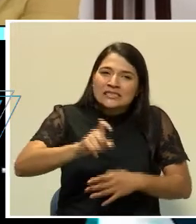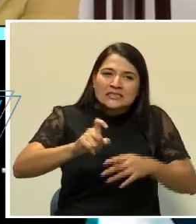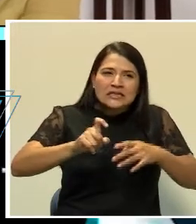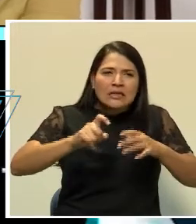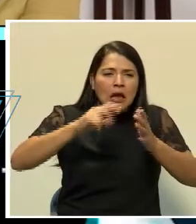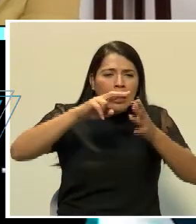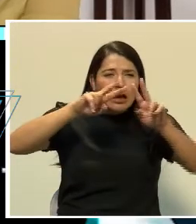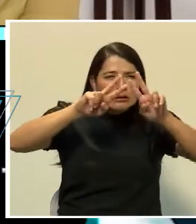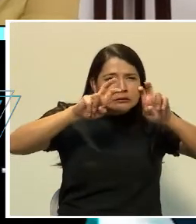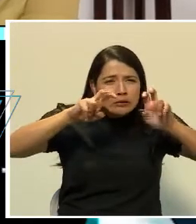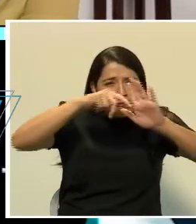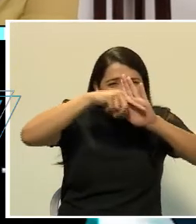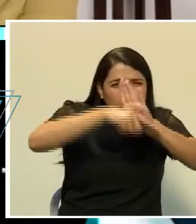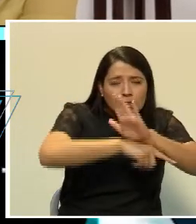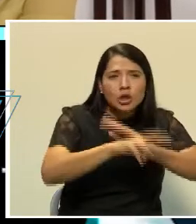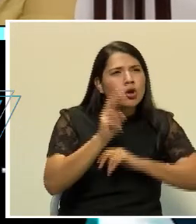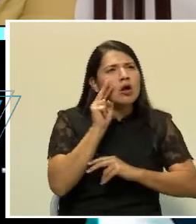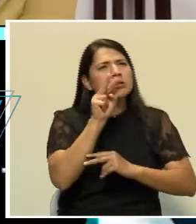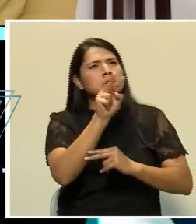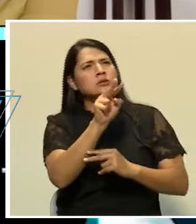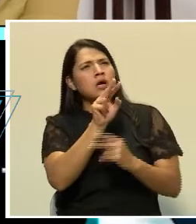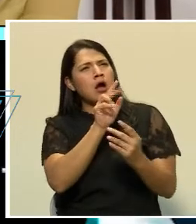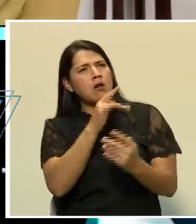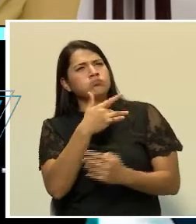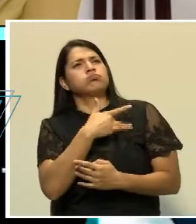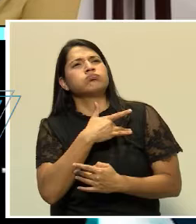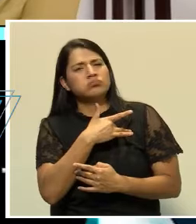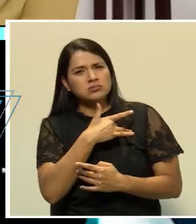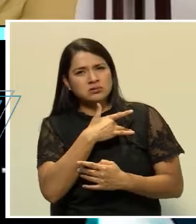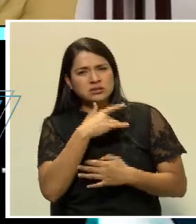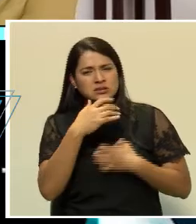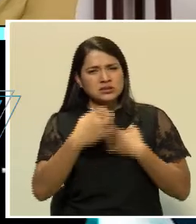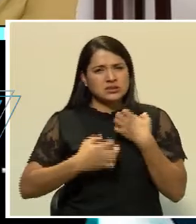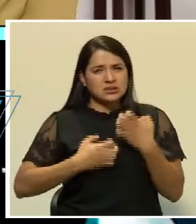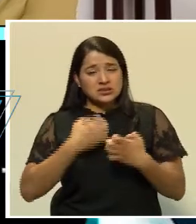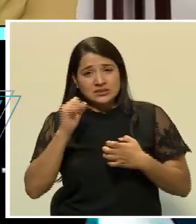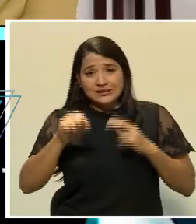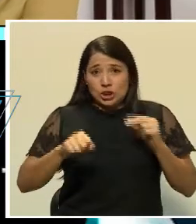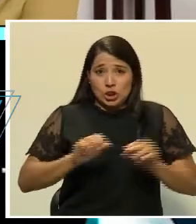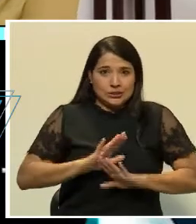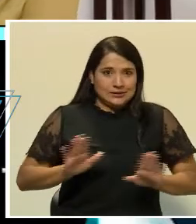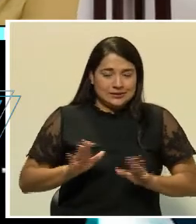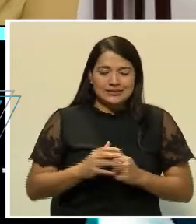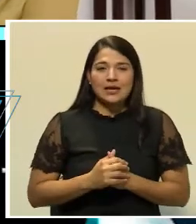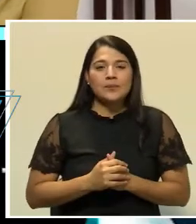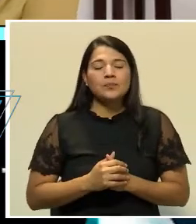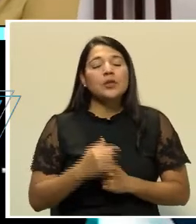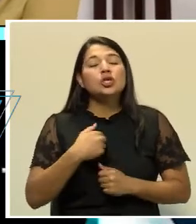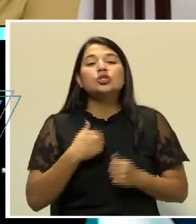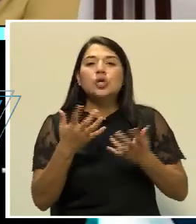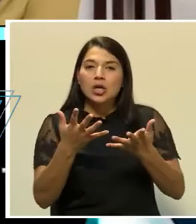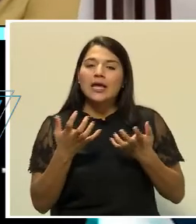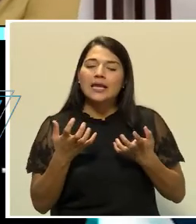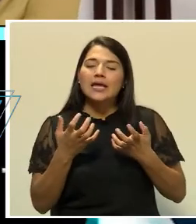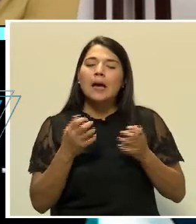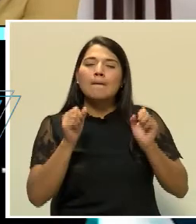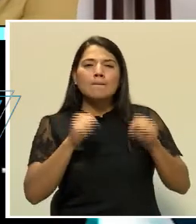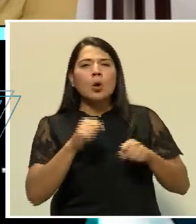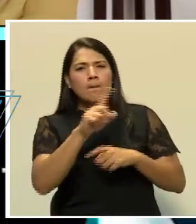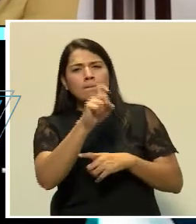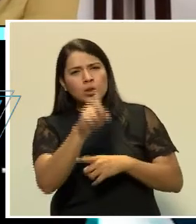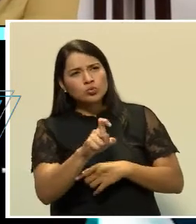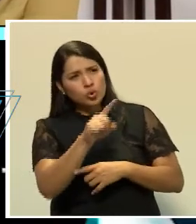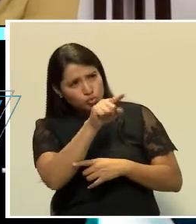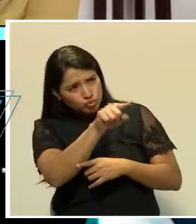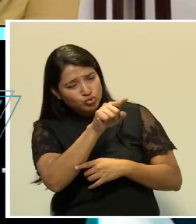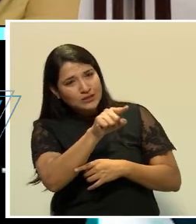te conmueve, te llega, te moviliza o no. Justamente quería preguntarle, usted